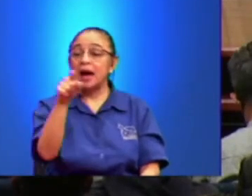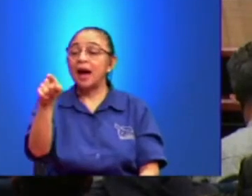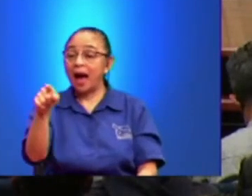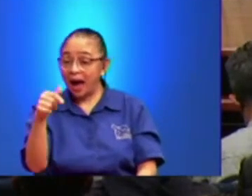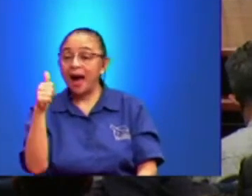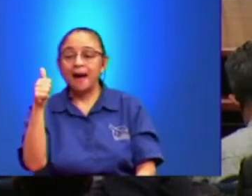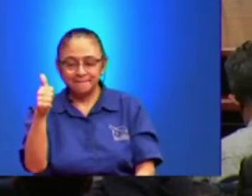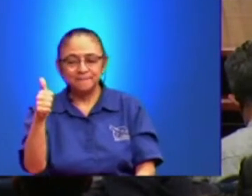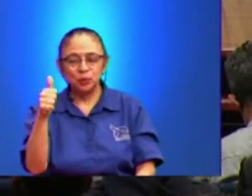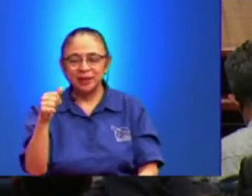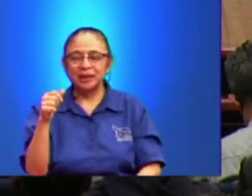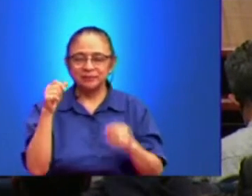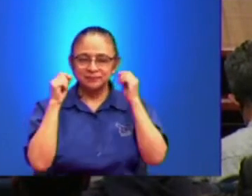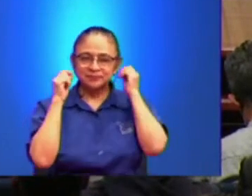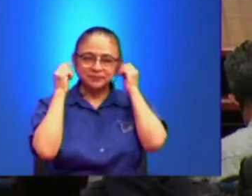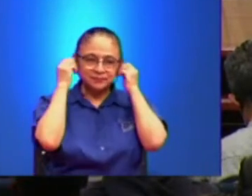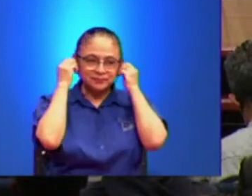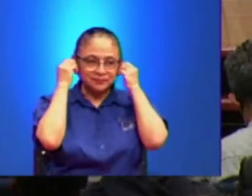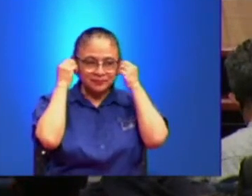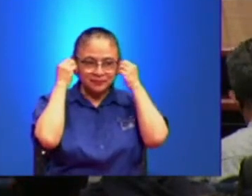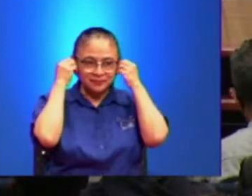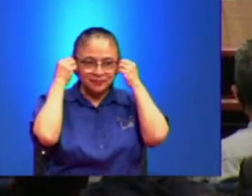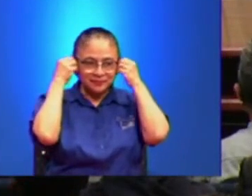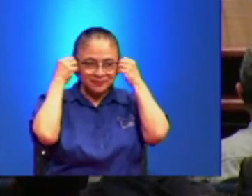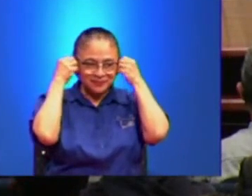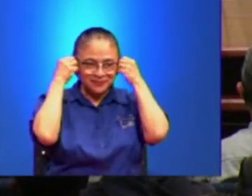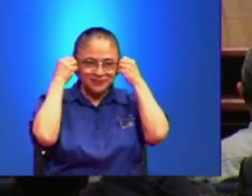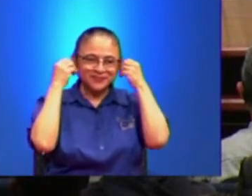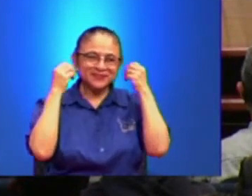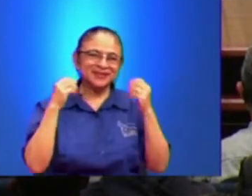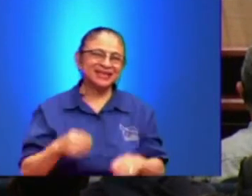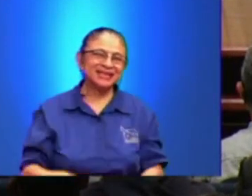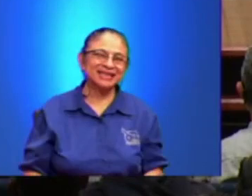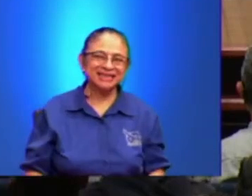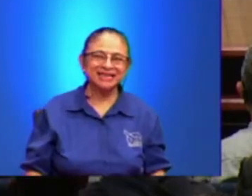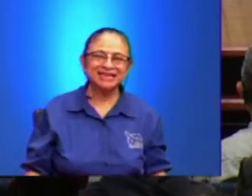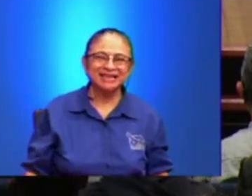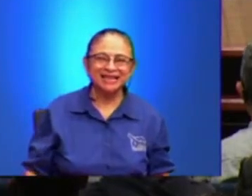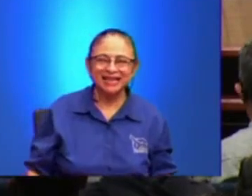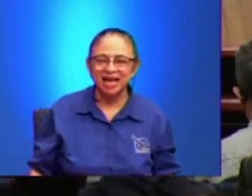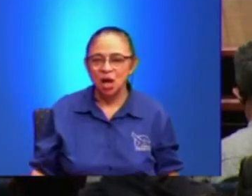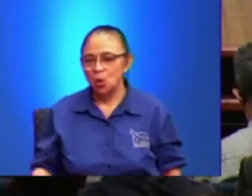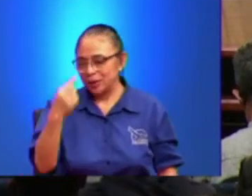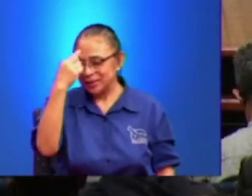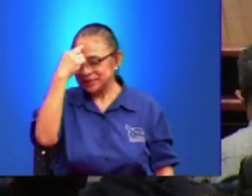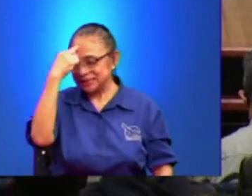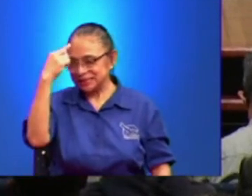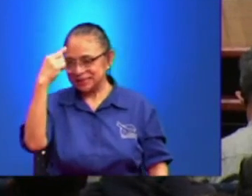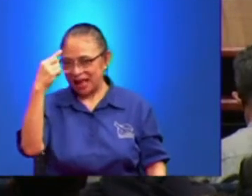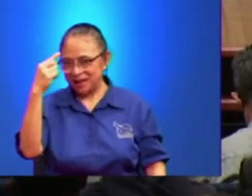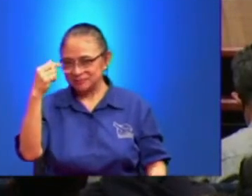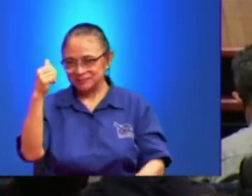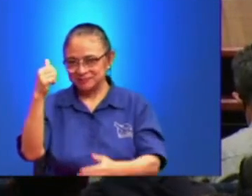muy bien póngale una estrella de estos dos hermanos por favor la frente hoy